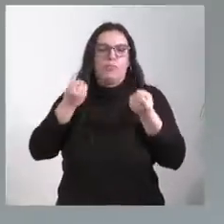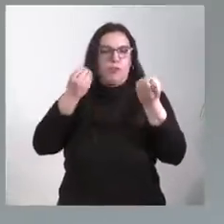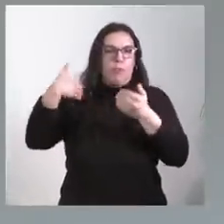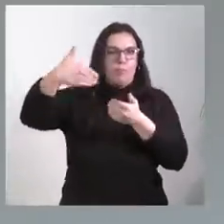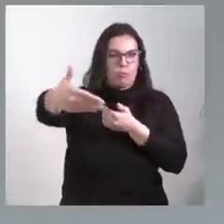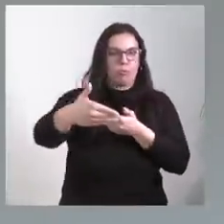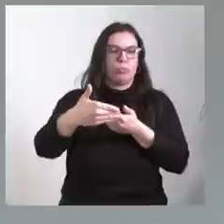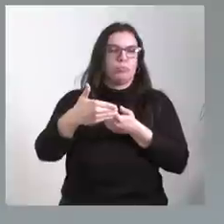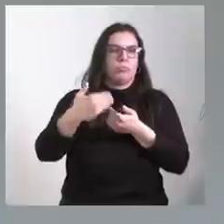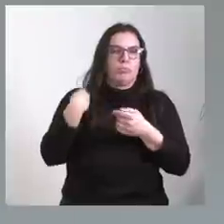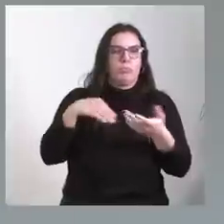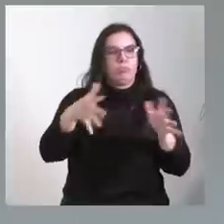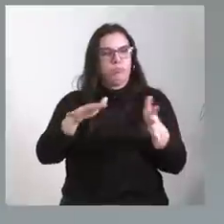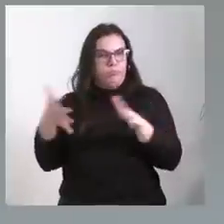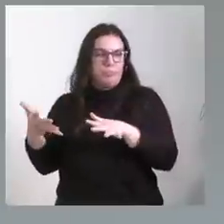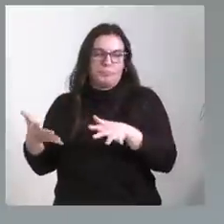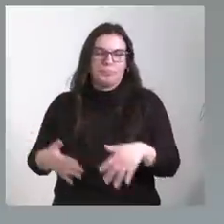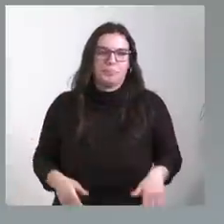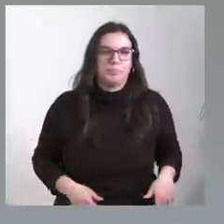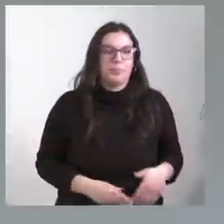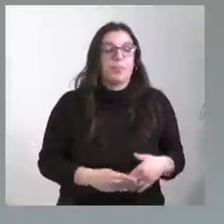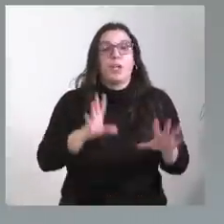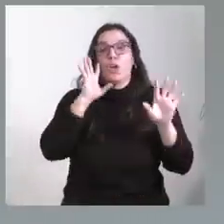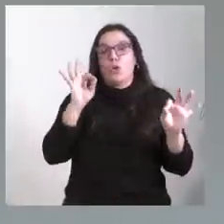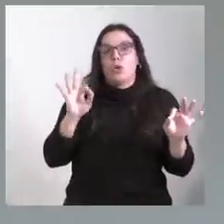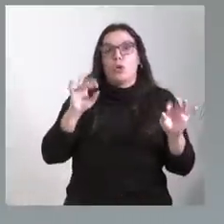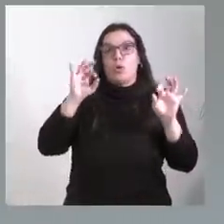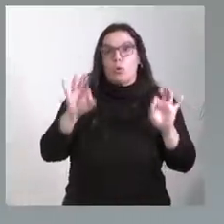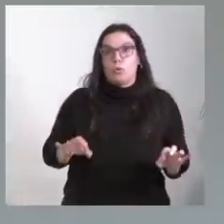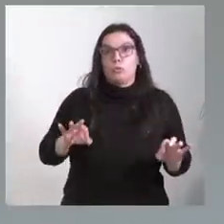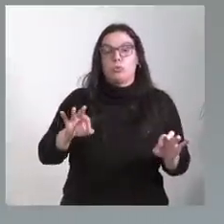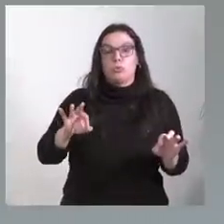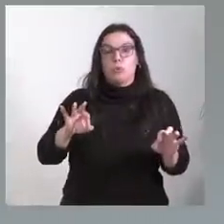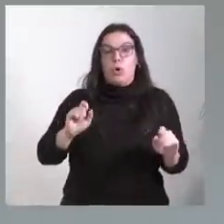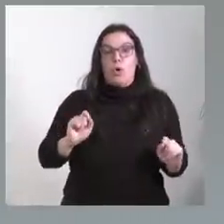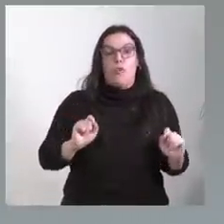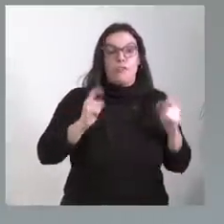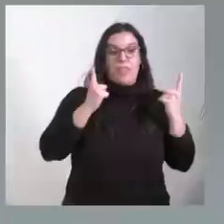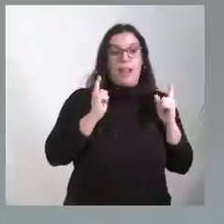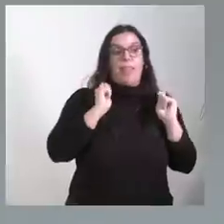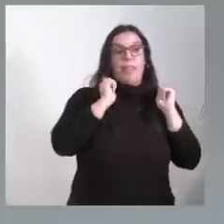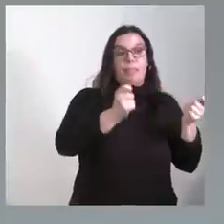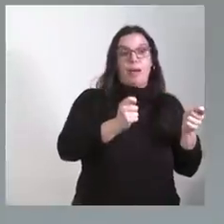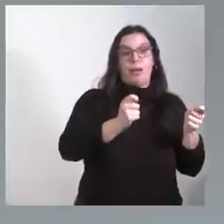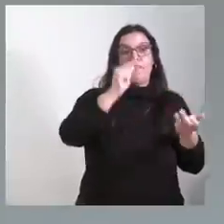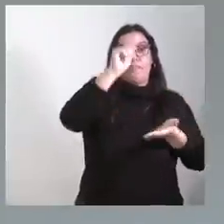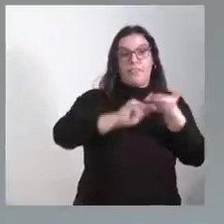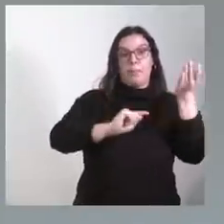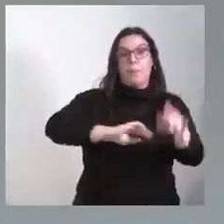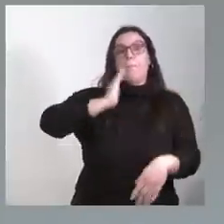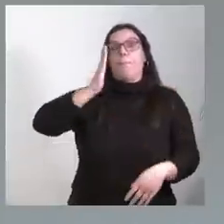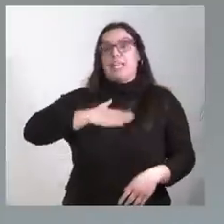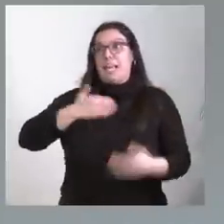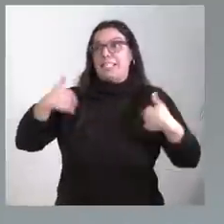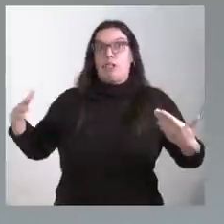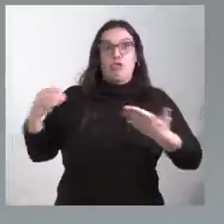en la medida que este contrato sea efectivo lógicamente al día siguiente de que se produce una adjudicación y se firma un contrato Pues no se